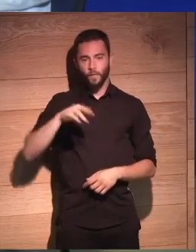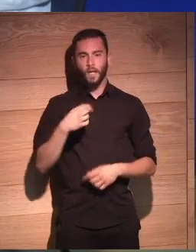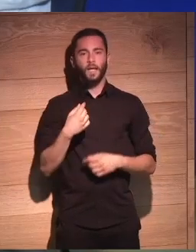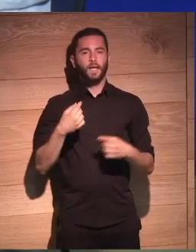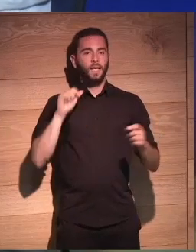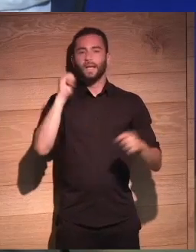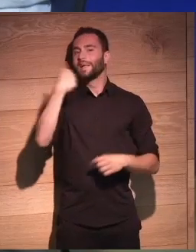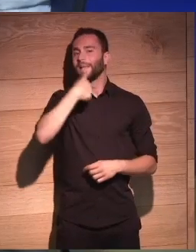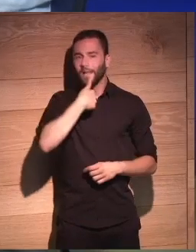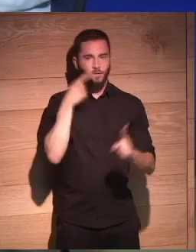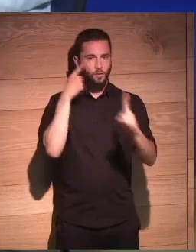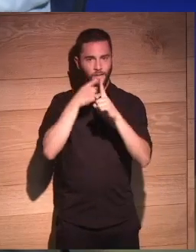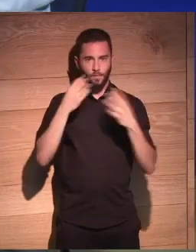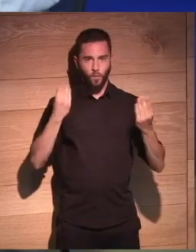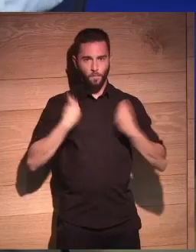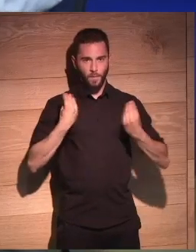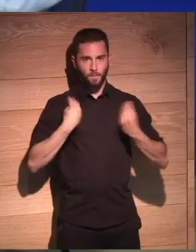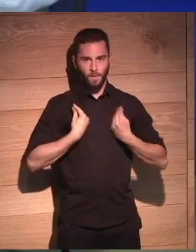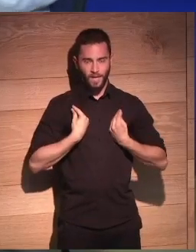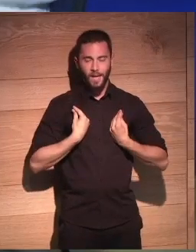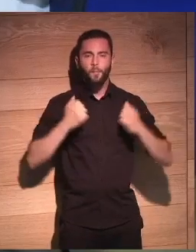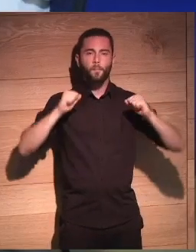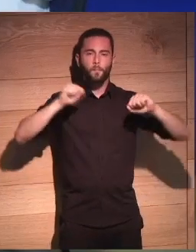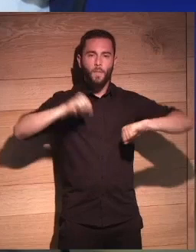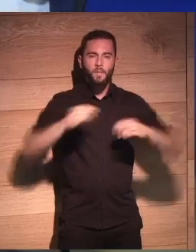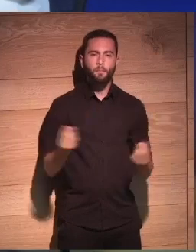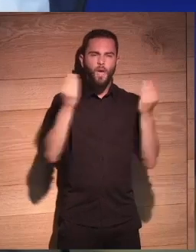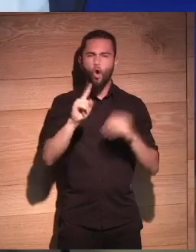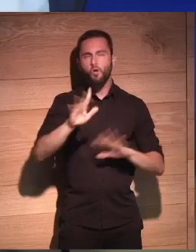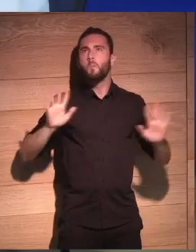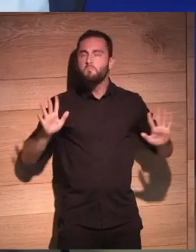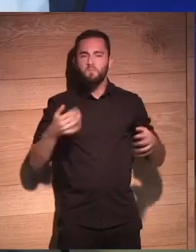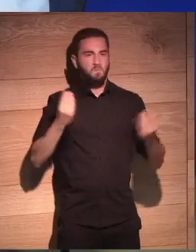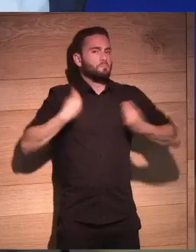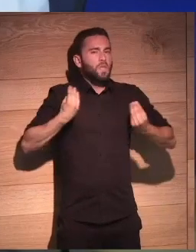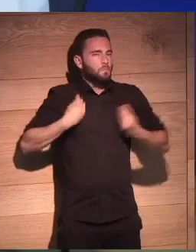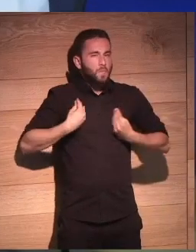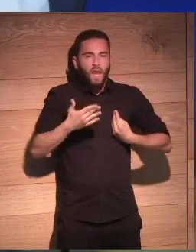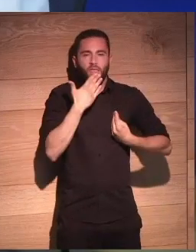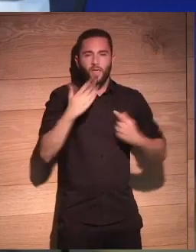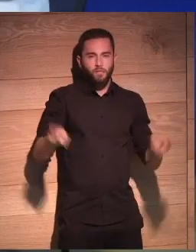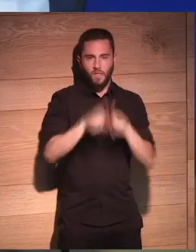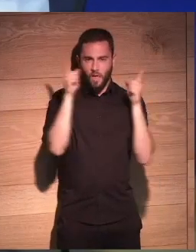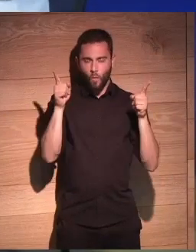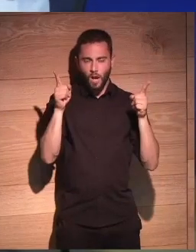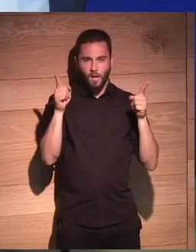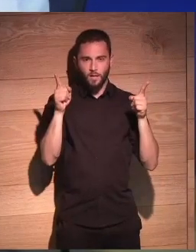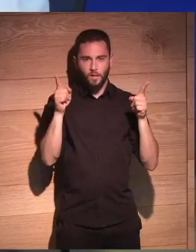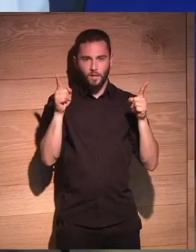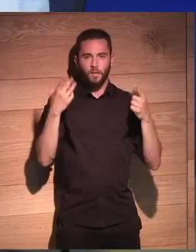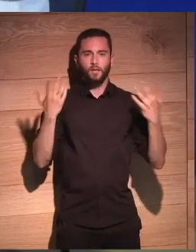vivir casi no es una vejez mejor, sino vivir simplemente, tengamos la edad que tengamos,